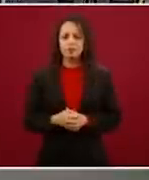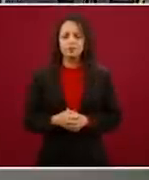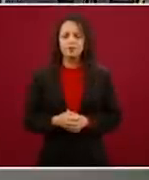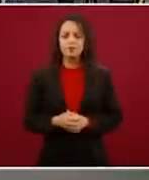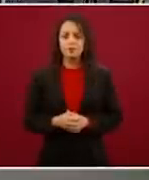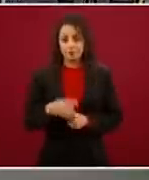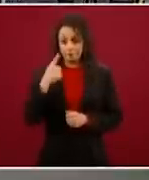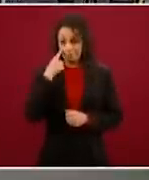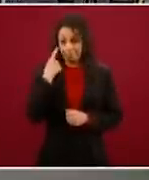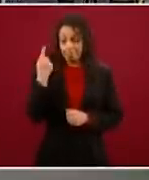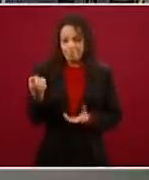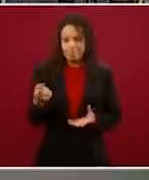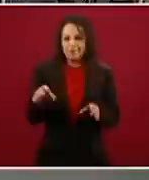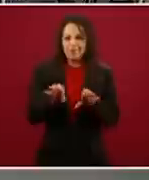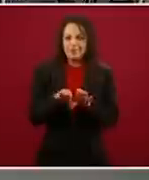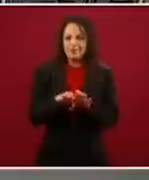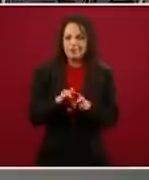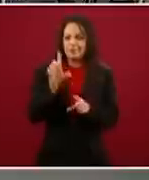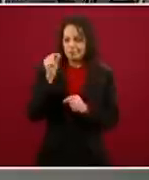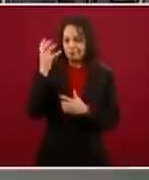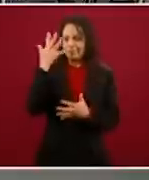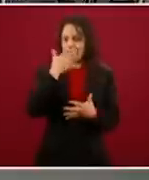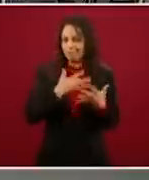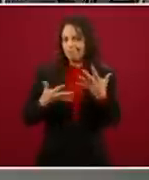cómo nos confunden.